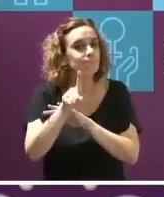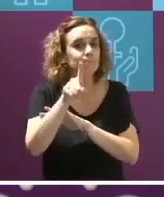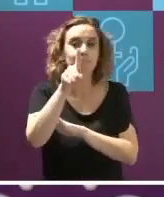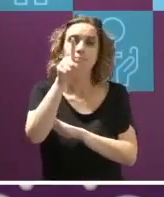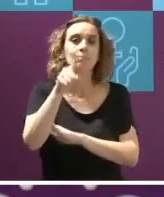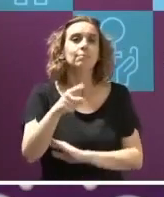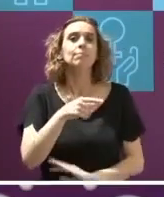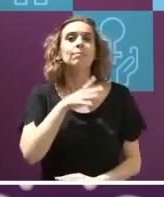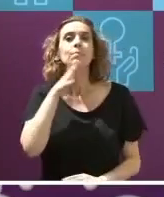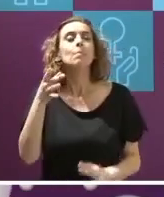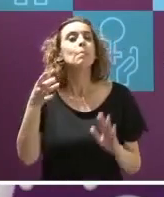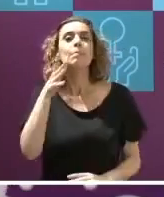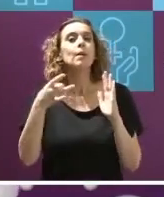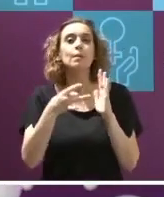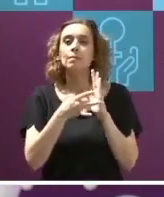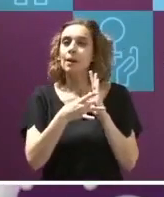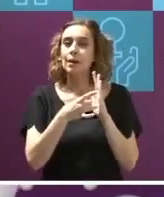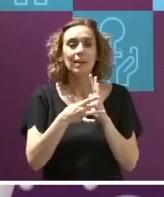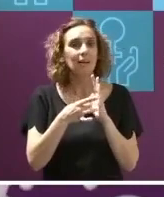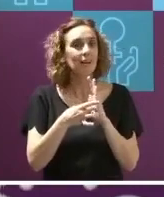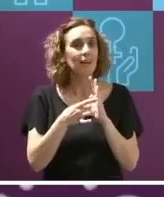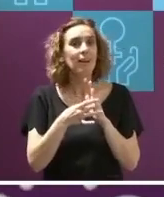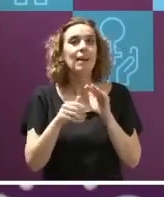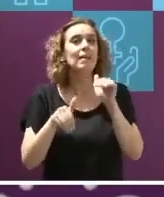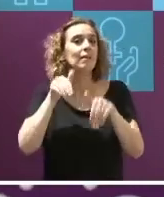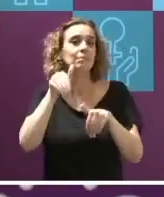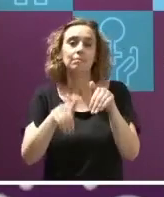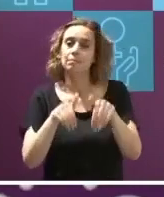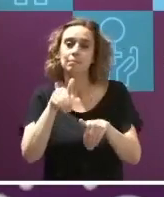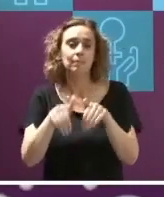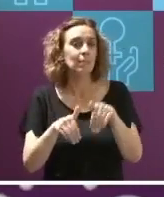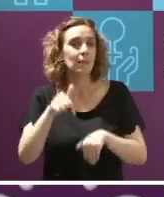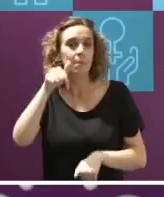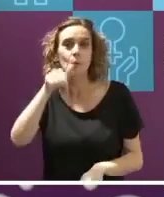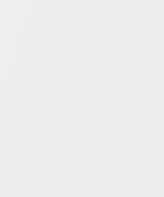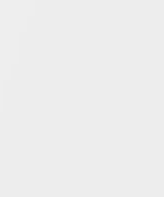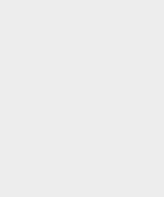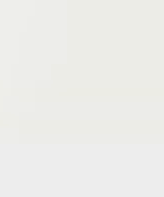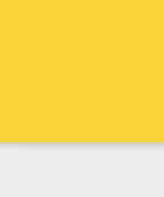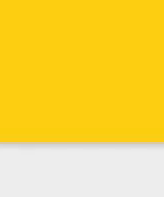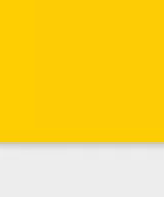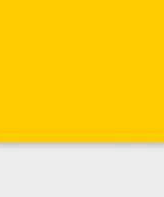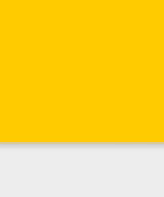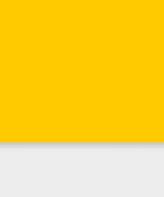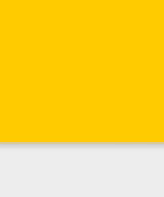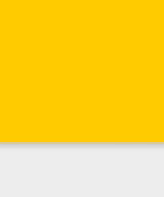todo para la calidad de la democracia de nuestros estados.